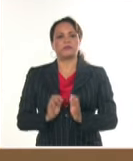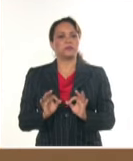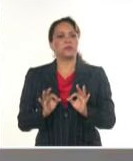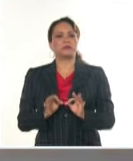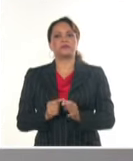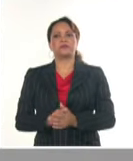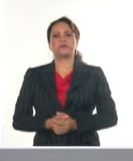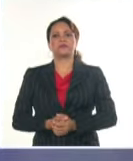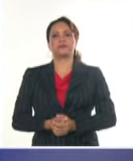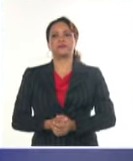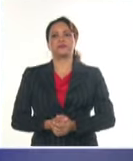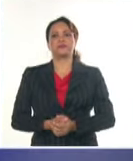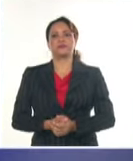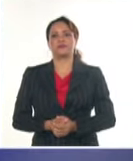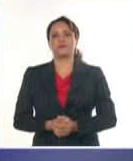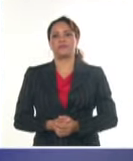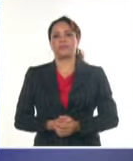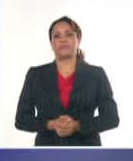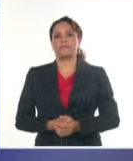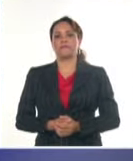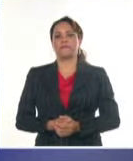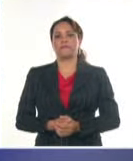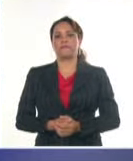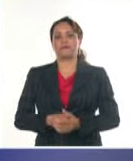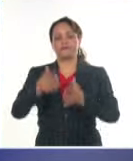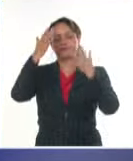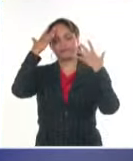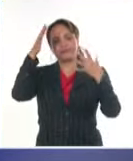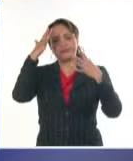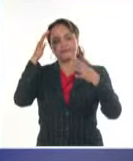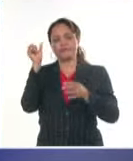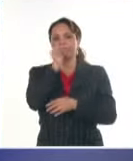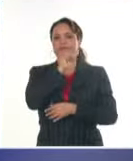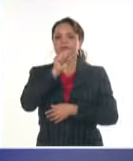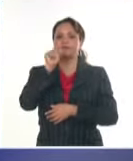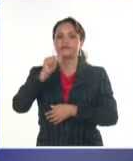antológicos. Muchas felicidades a nuestra querida Beatriz. Ahora